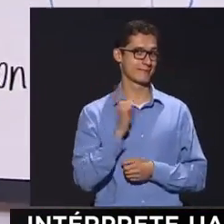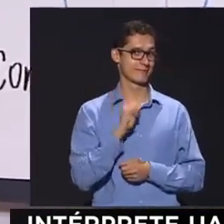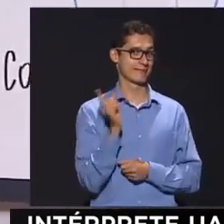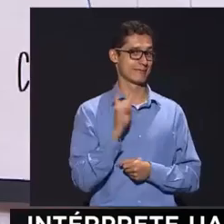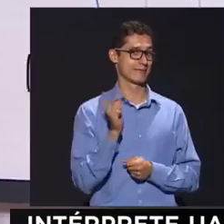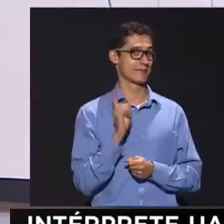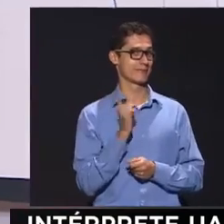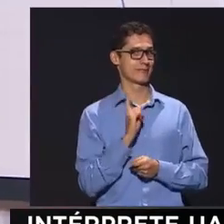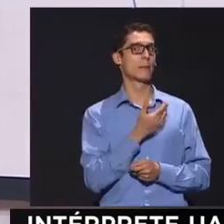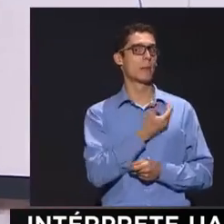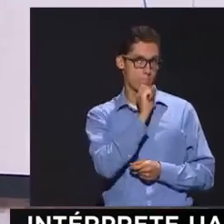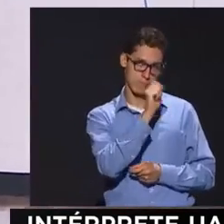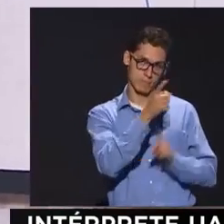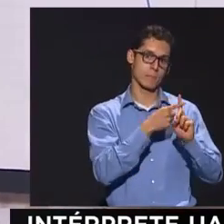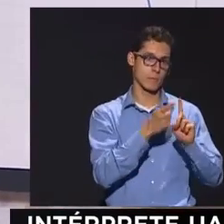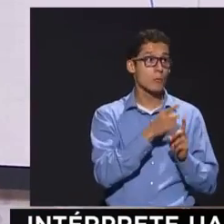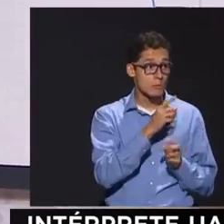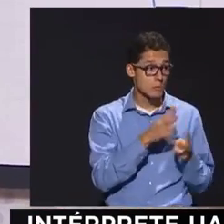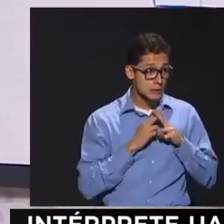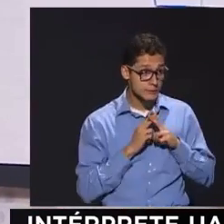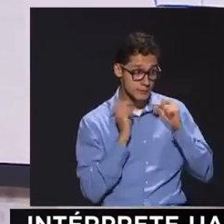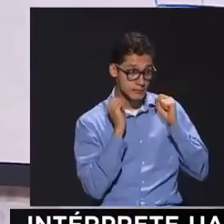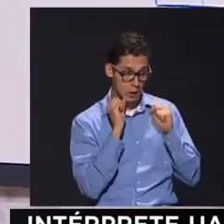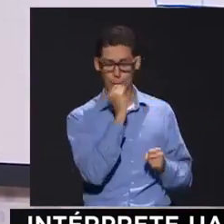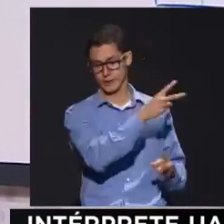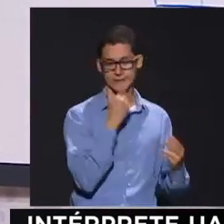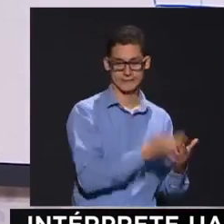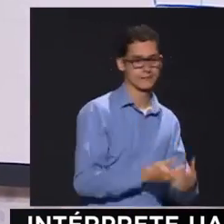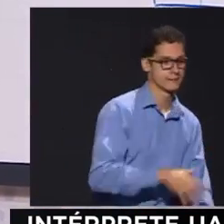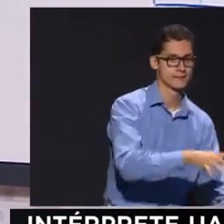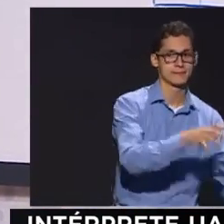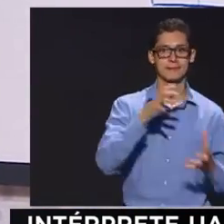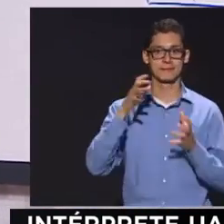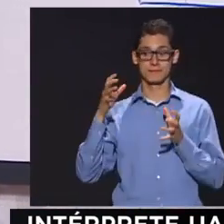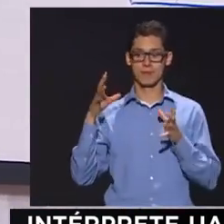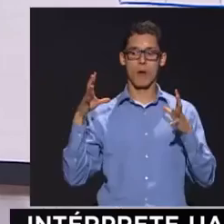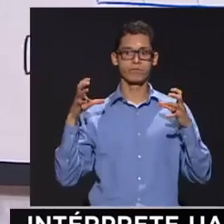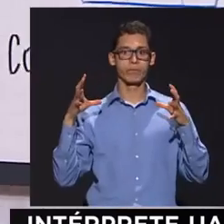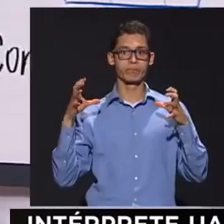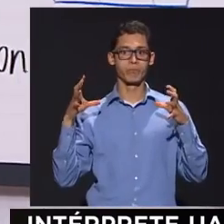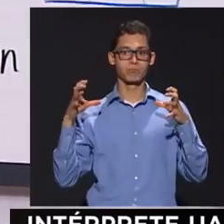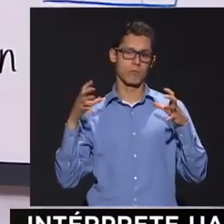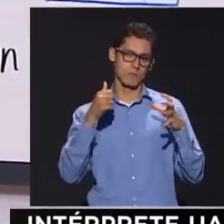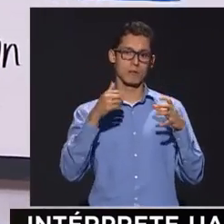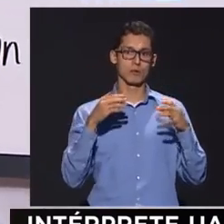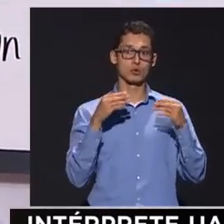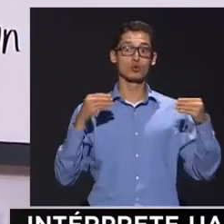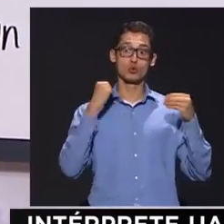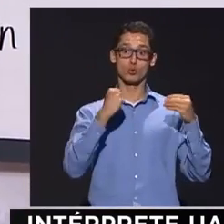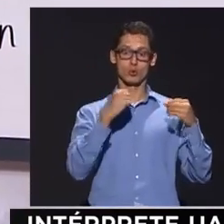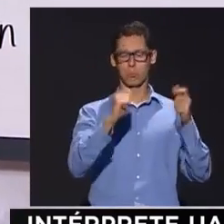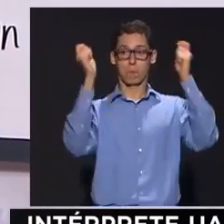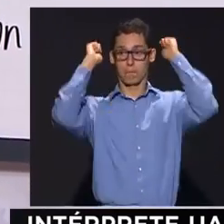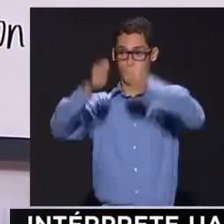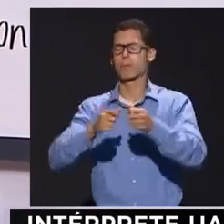eso es un cojín citó vamos a buscar que sea blandito que no me maltrate a mí y menos a mi otro compañero bueno yo eso en el